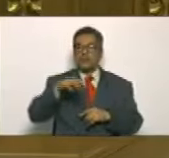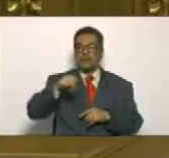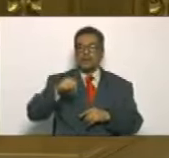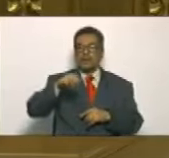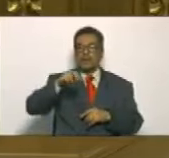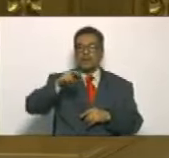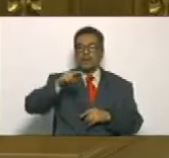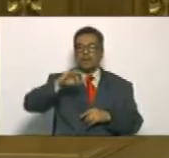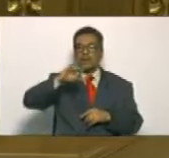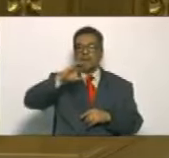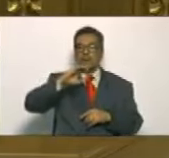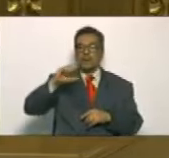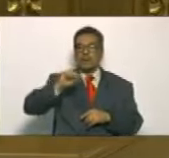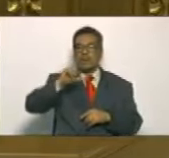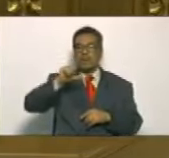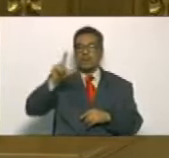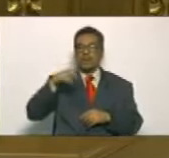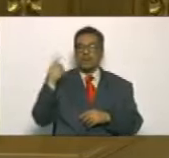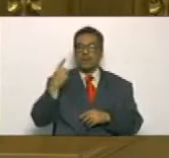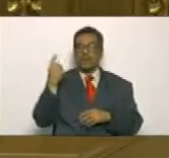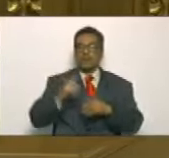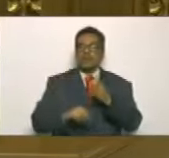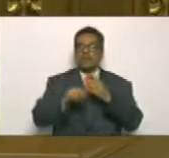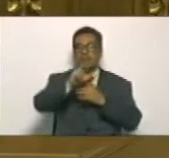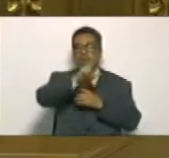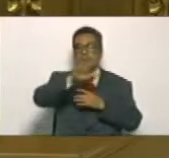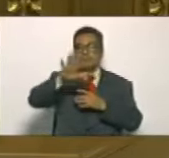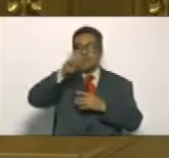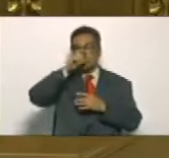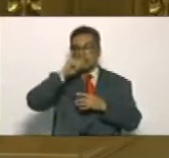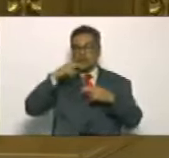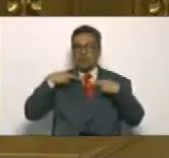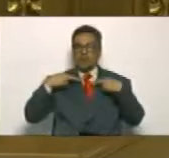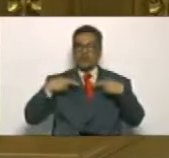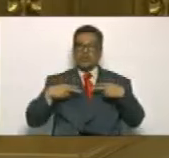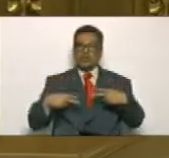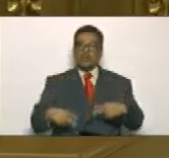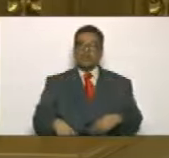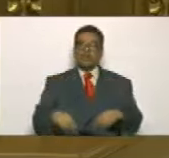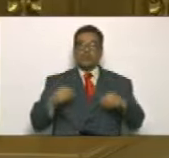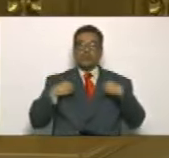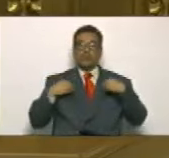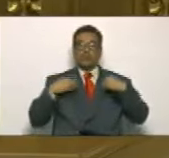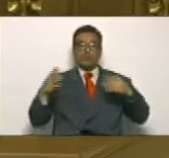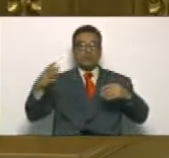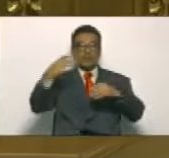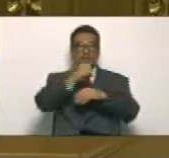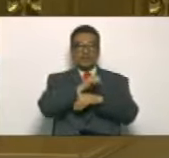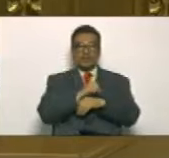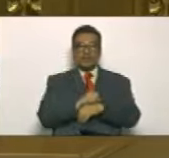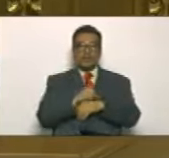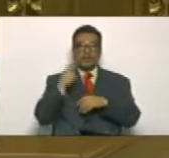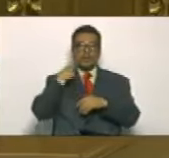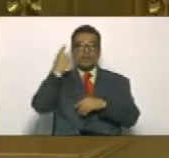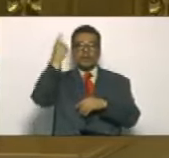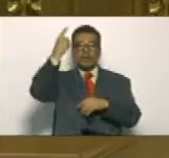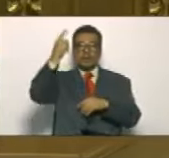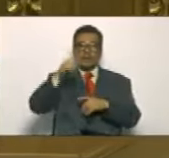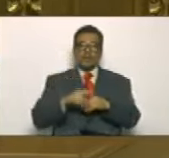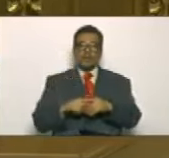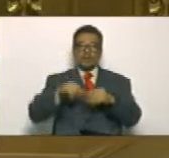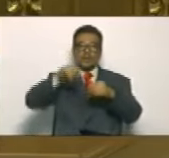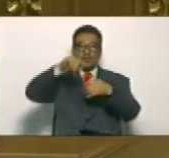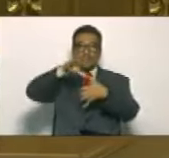las juventudes. Con solo 35 años de vida, logró alcanzar la gloria de la